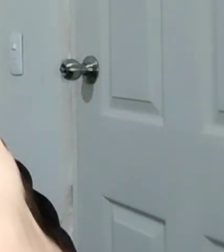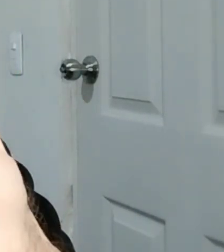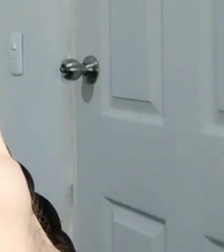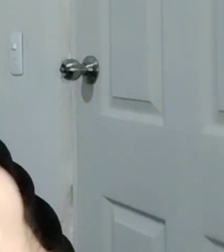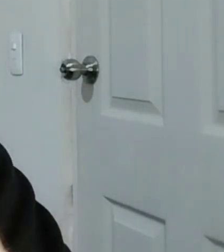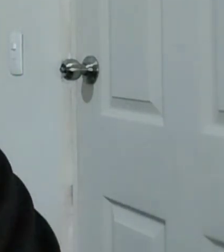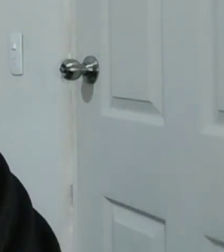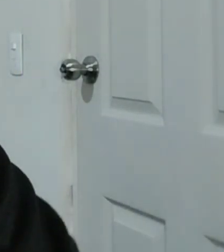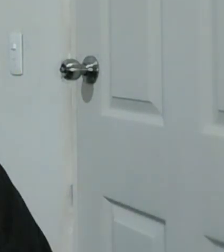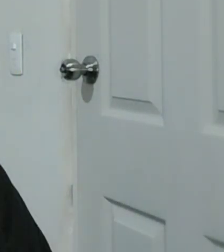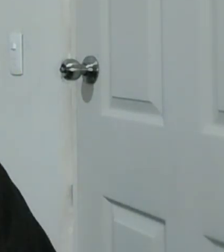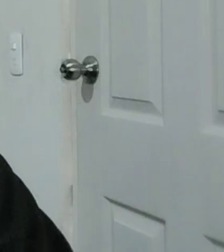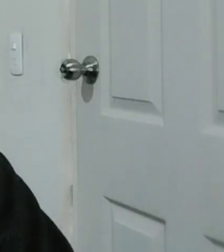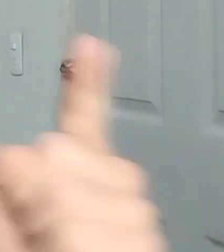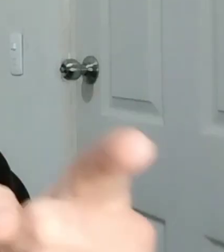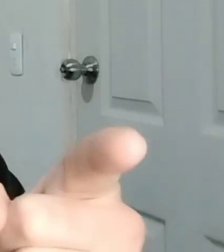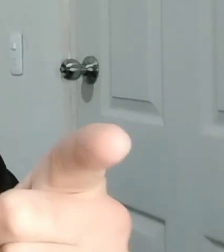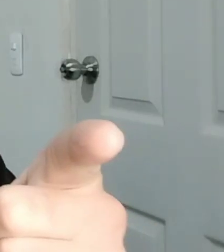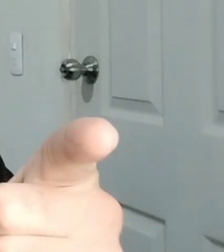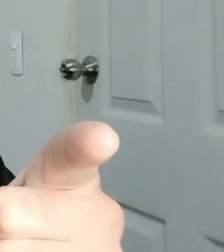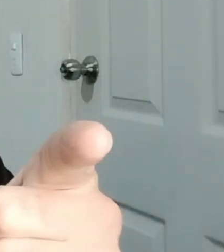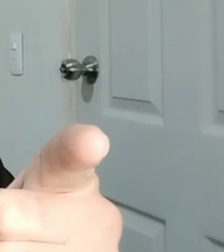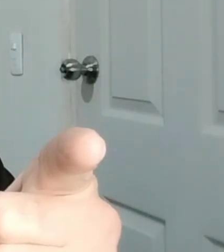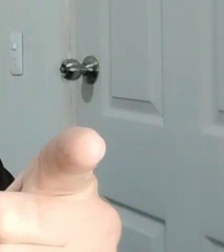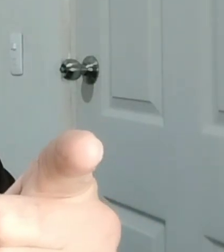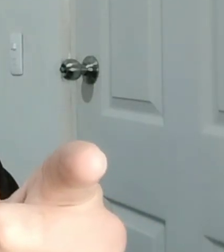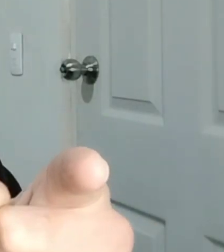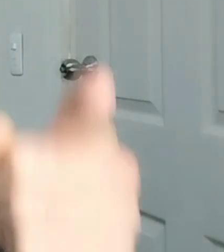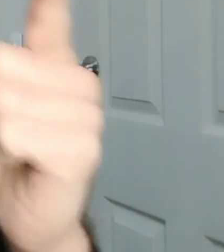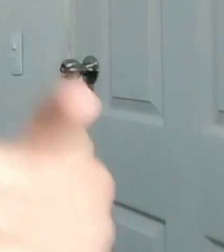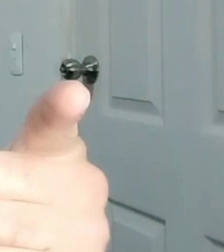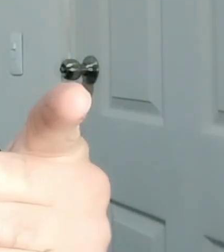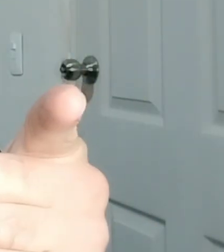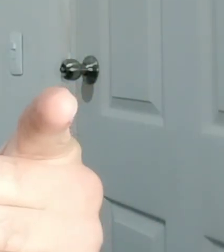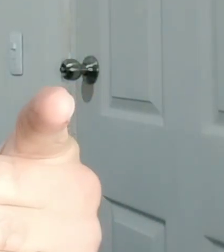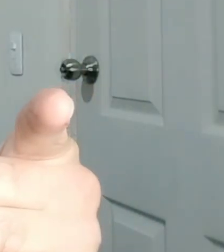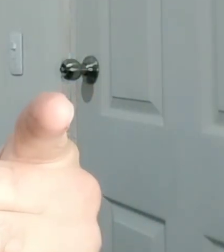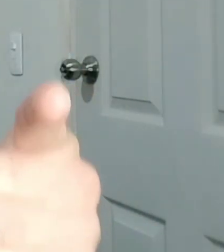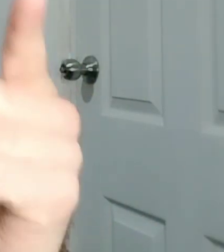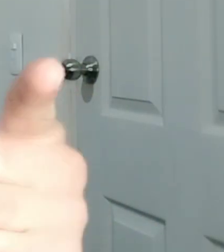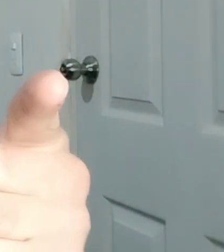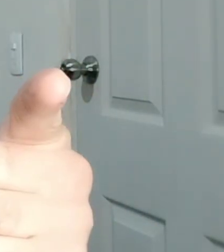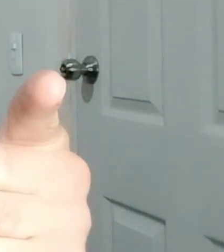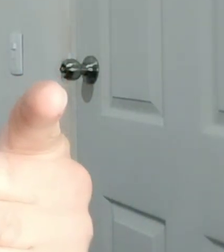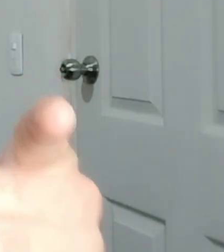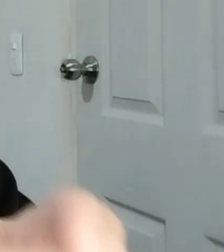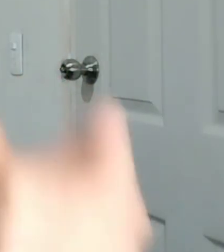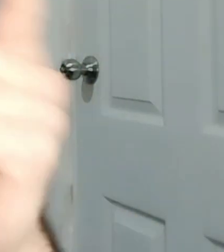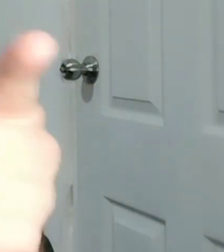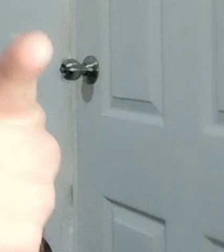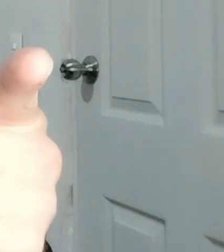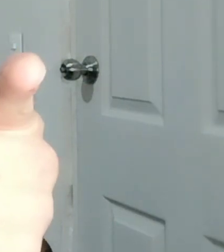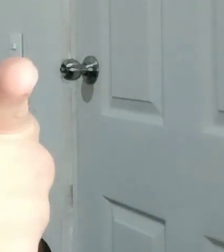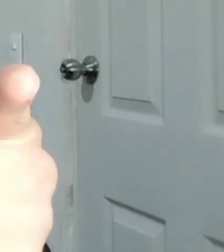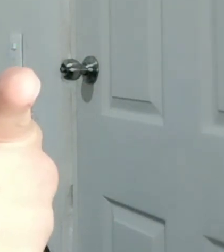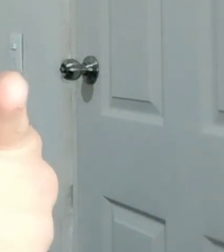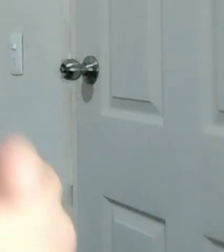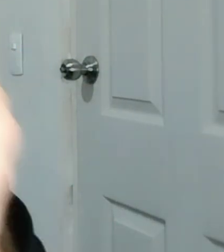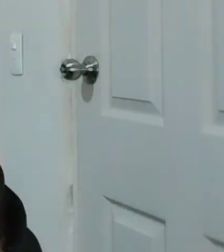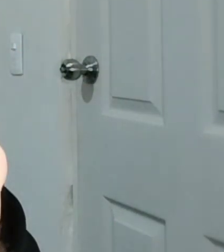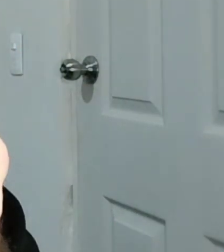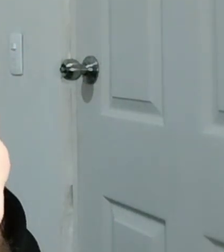su like y vean los demás videos que hemos subido, mi gente, para que se enteren de las últimas noticias. Pasa la bacha a la